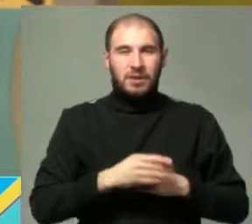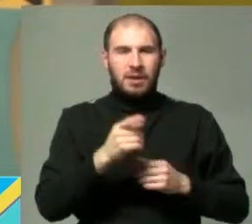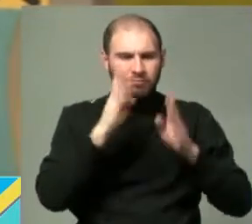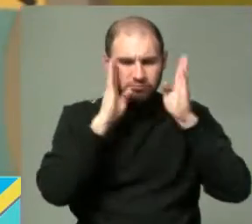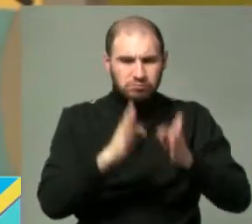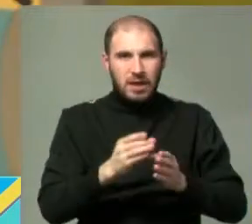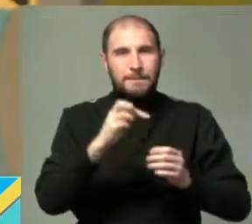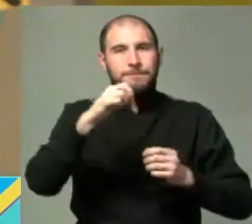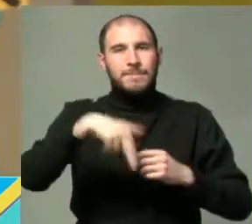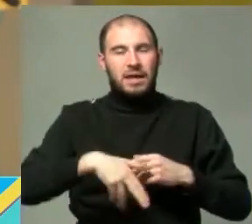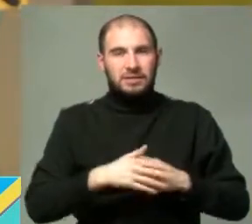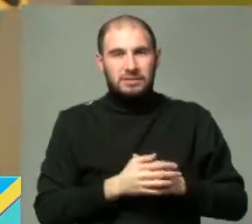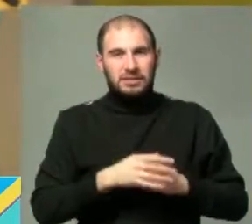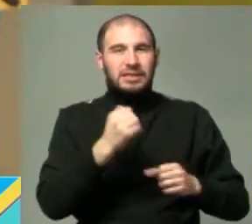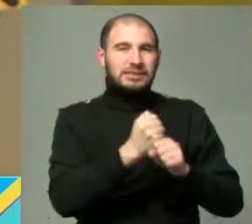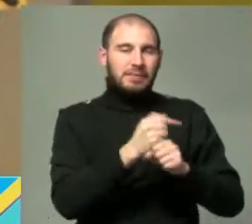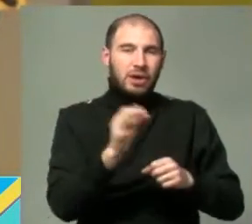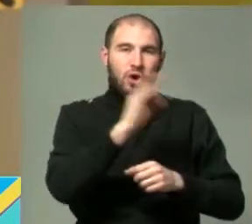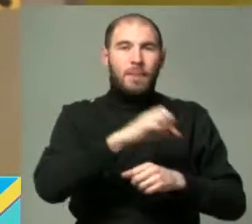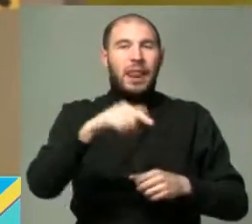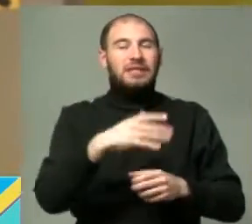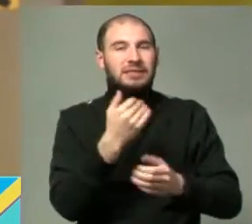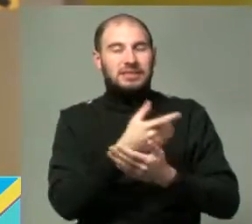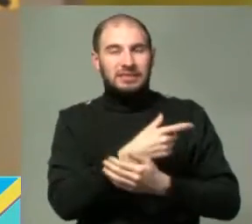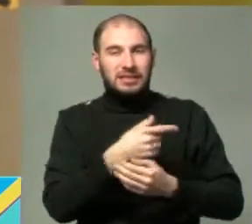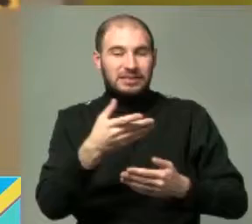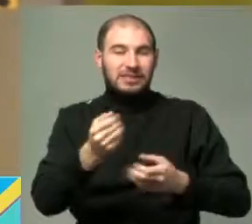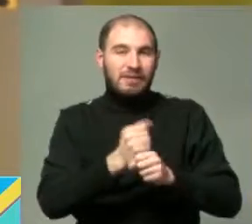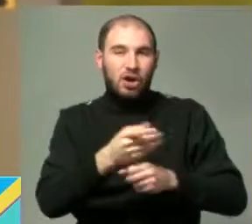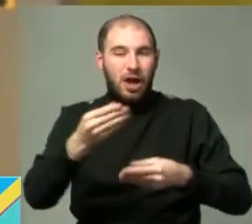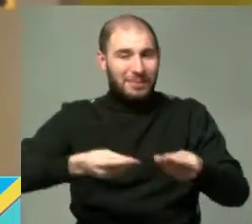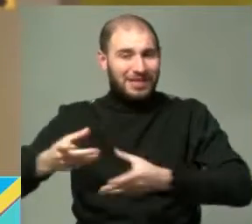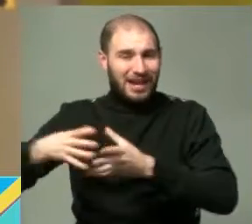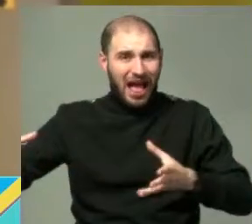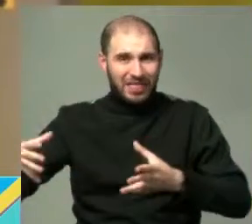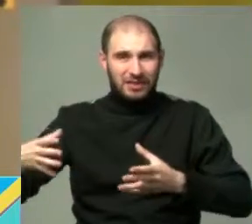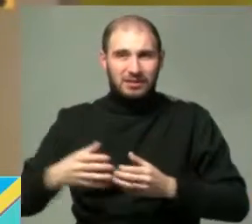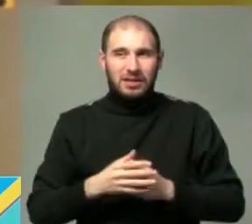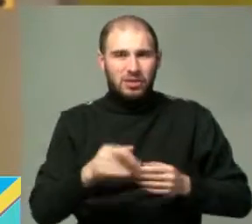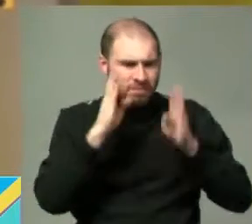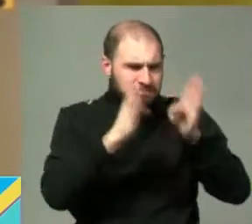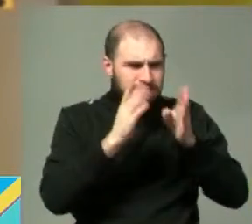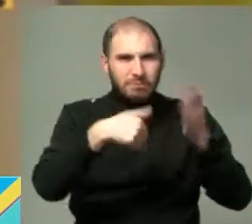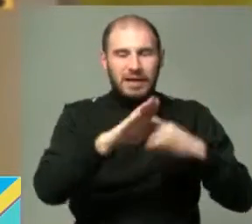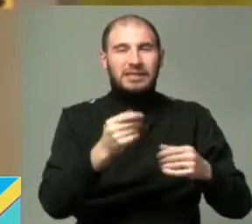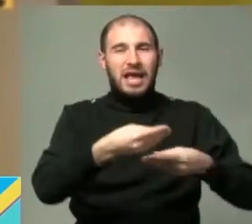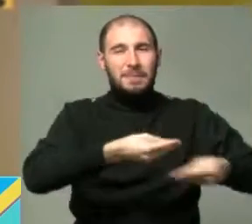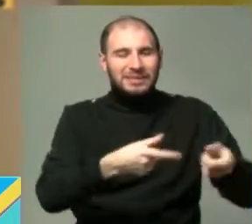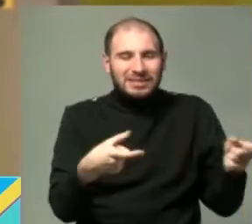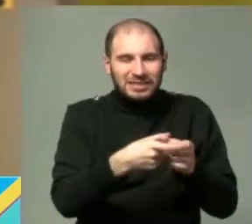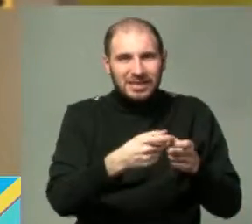pensando en políticas laborales o políticas de empleo para grandes empresas y donde hay que reforzar es las